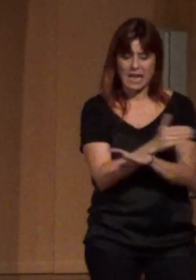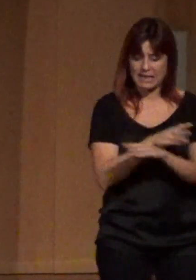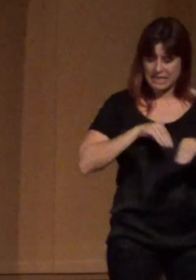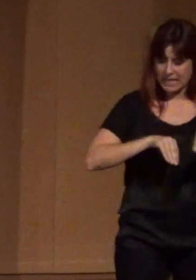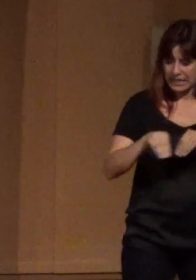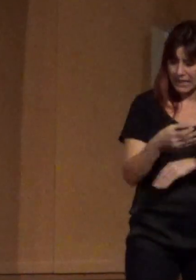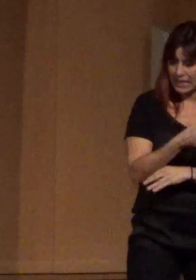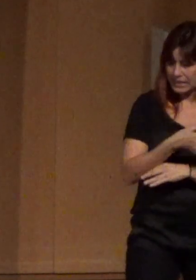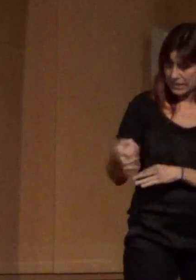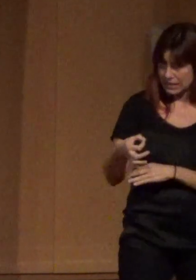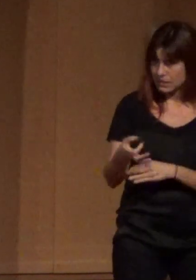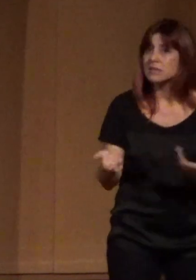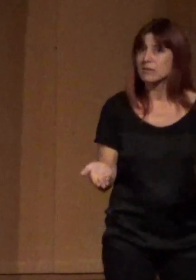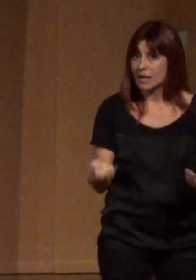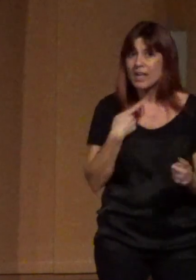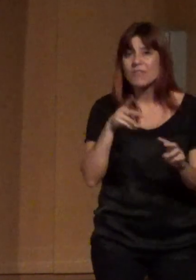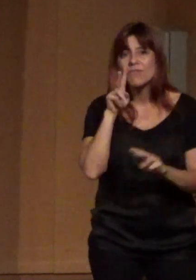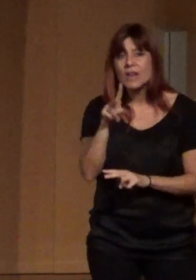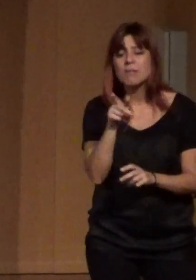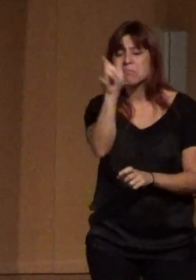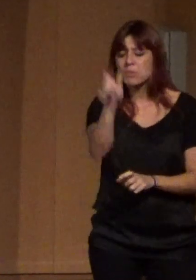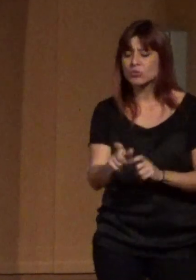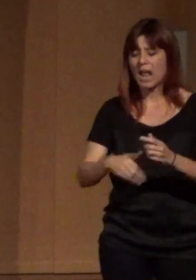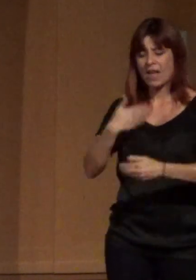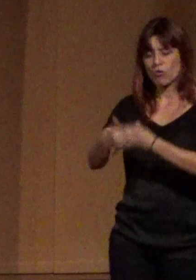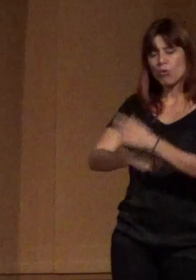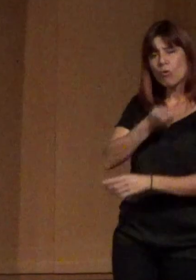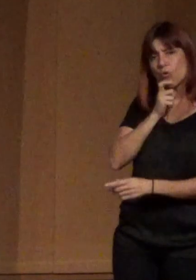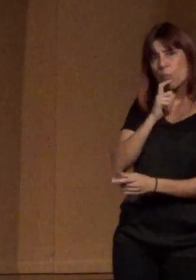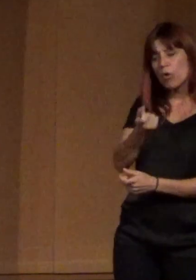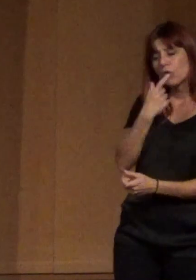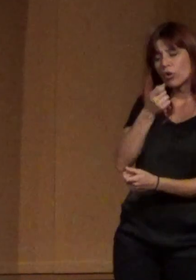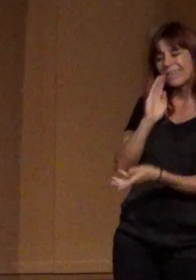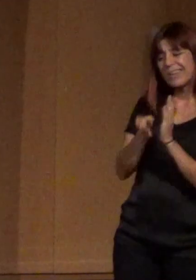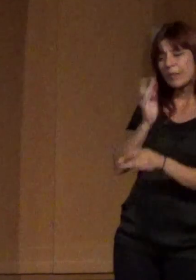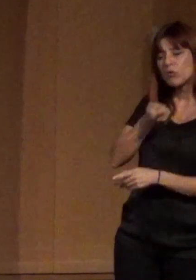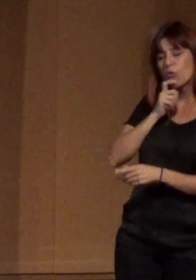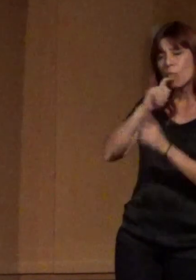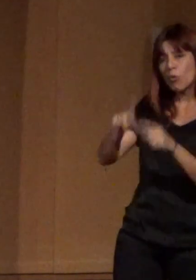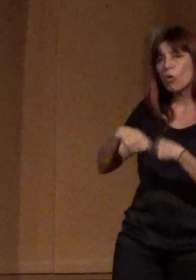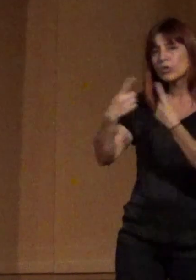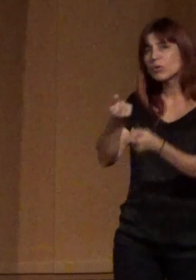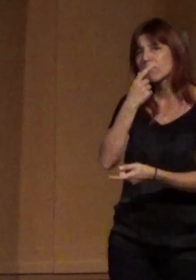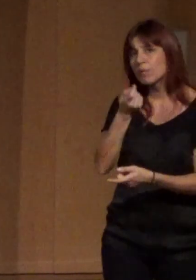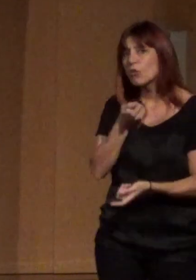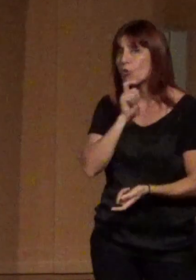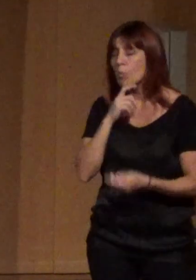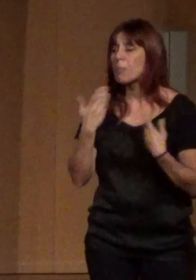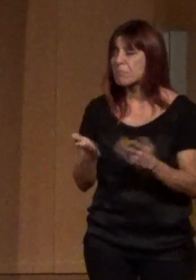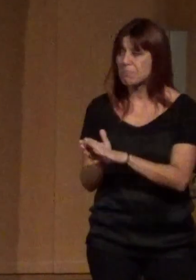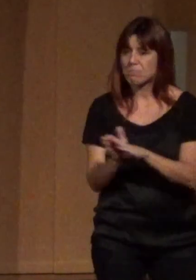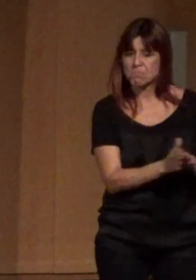como hemos visto con estos algoritmos, para ver cómo evoluciona el tratamiento y para evaluar el impacto farmacológico. El último capítulo es